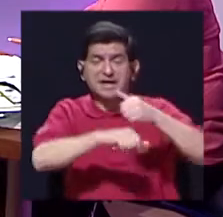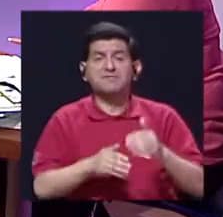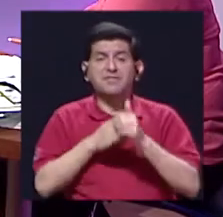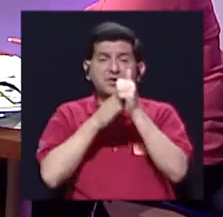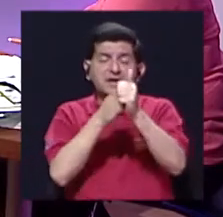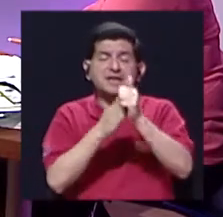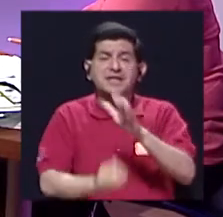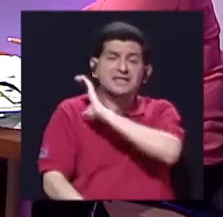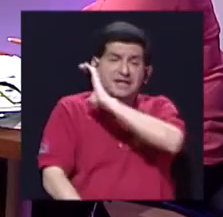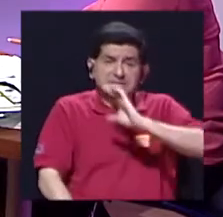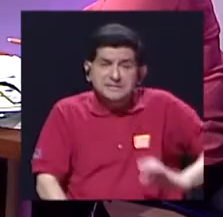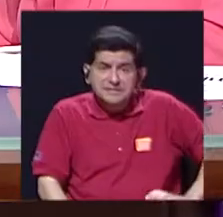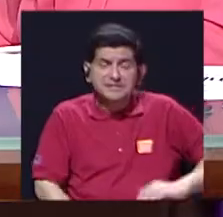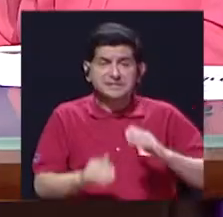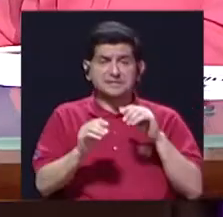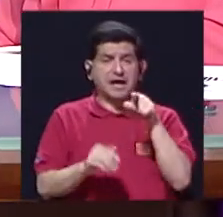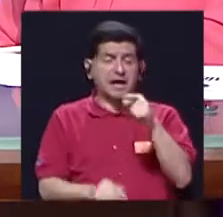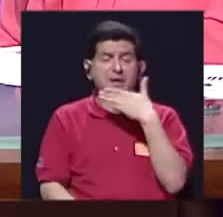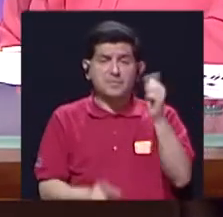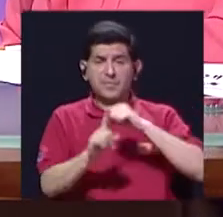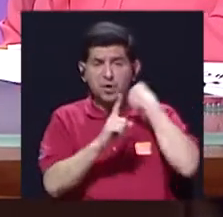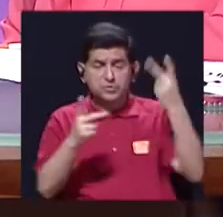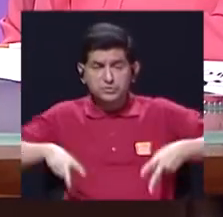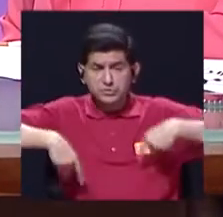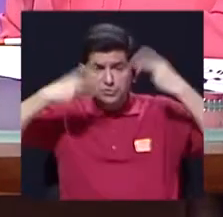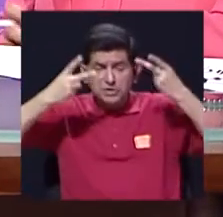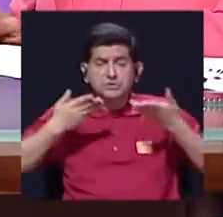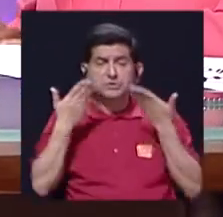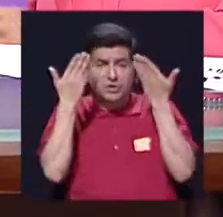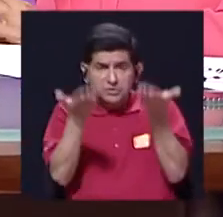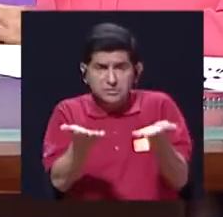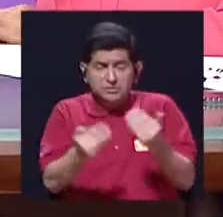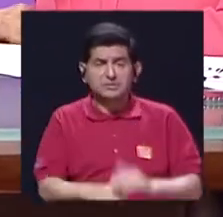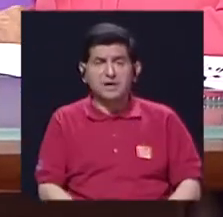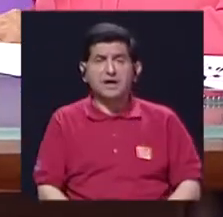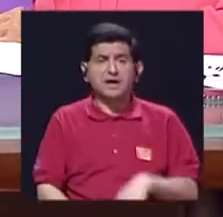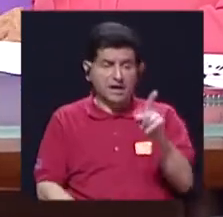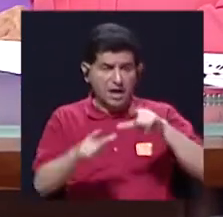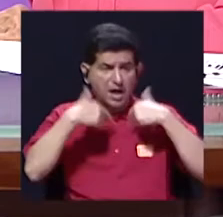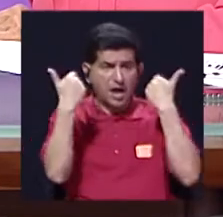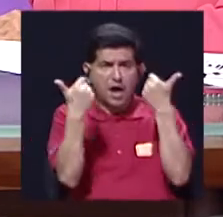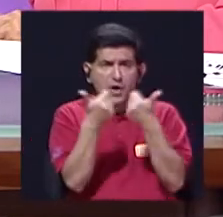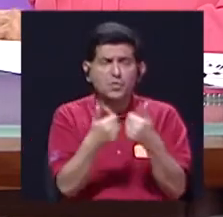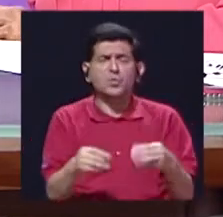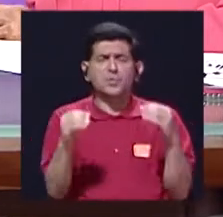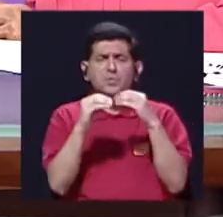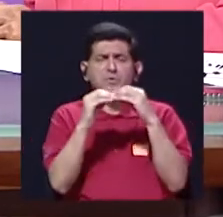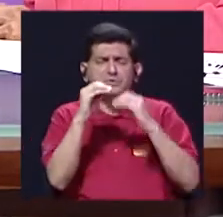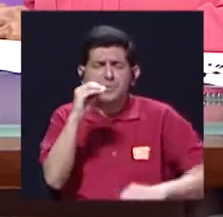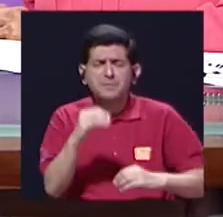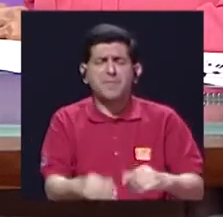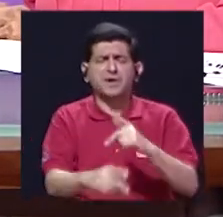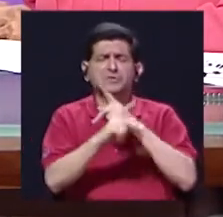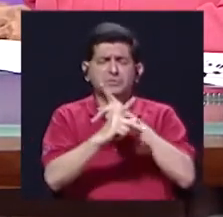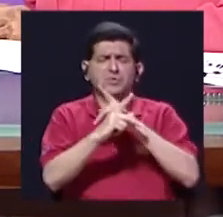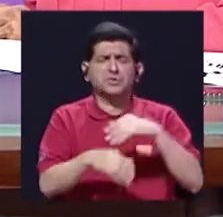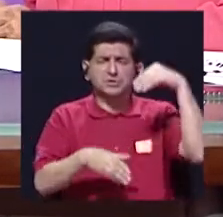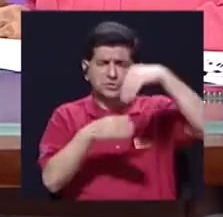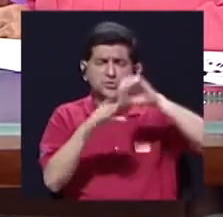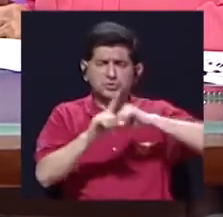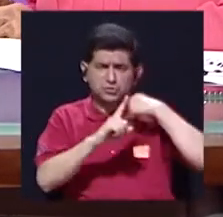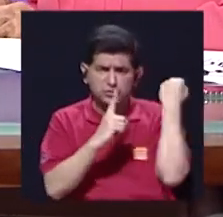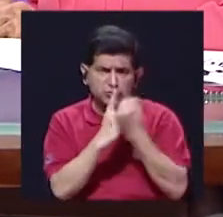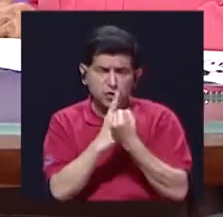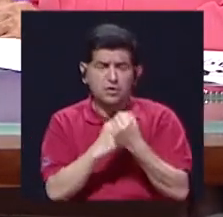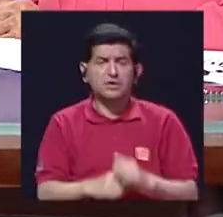líderes cristianos que han dado mejores condiciones de vida a los sectores más desprotegidos de la sociedad, y en